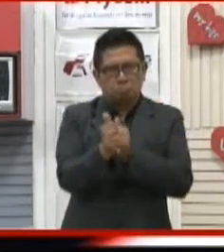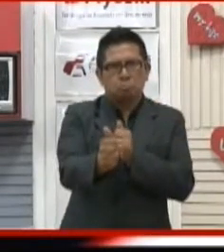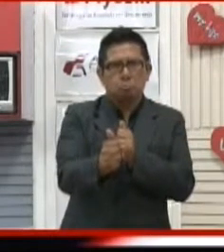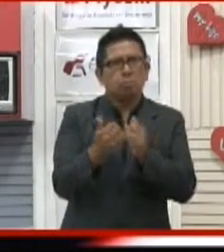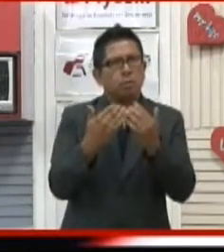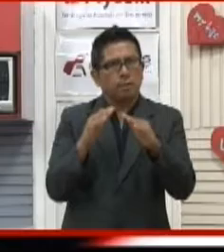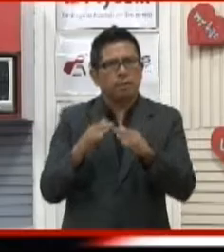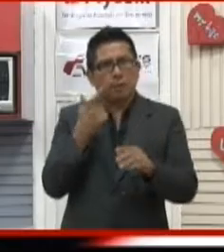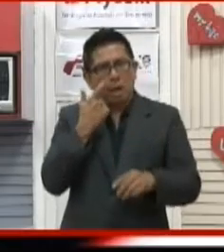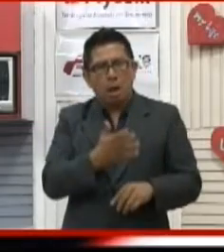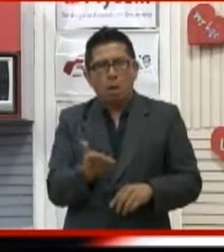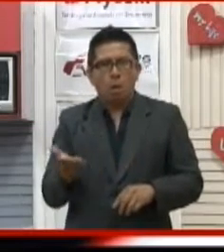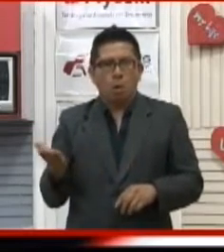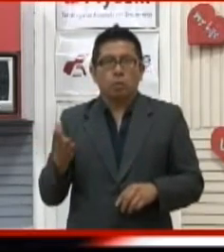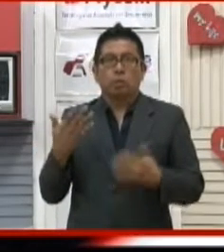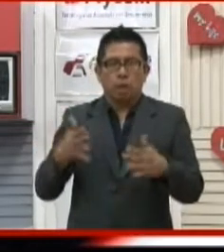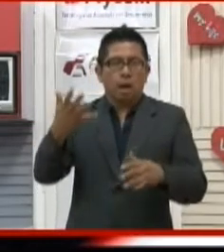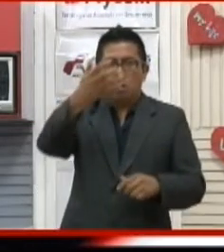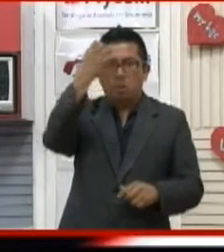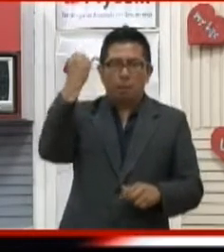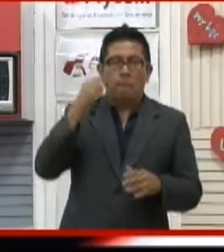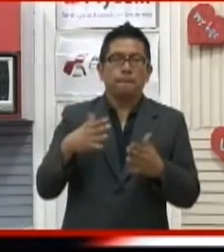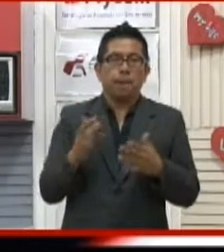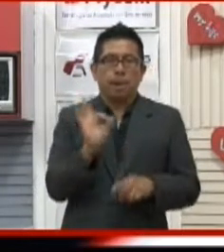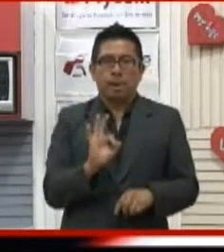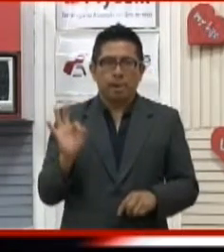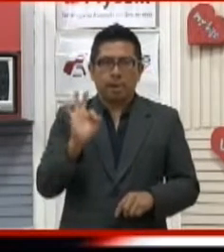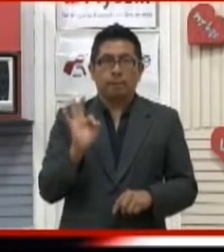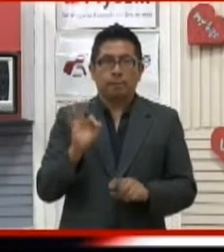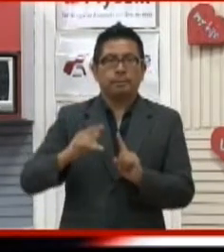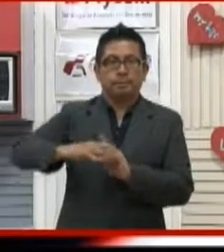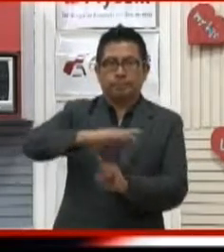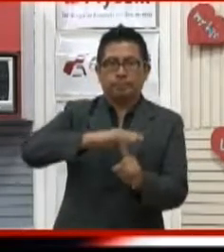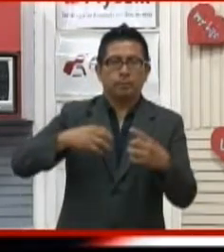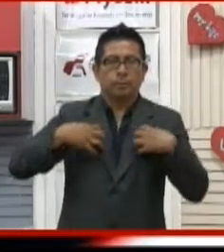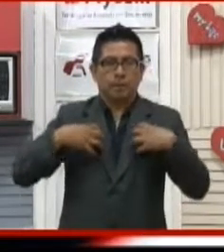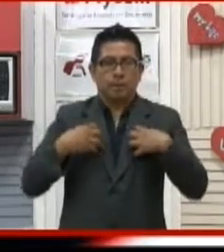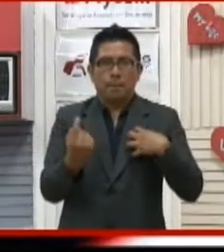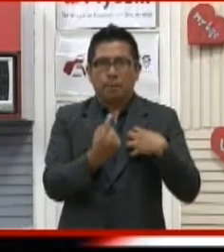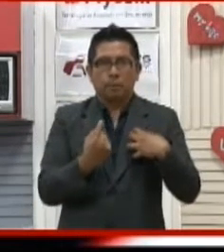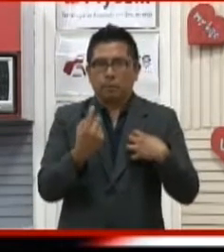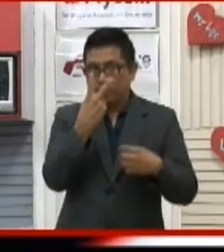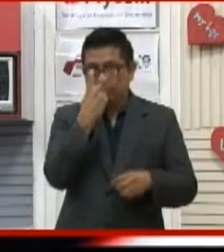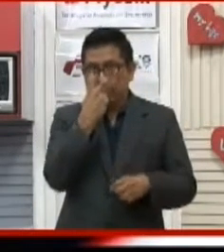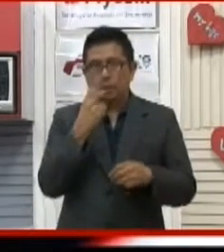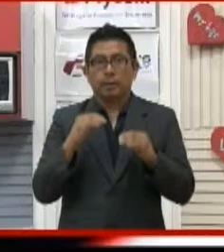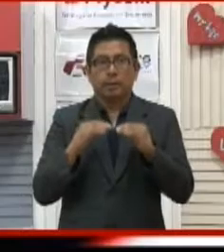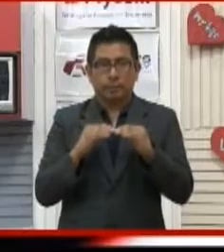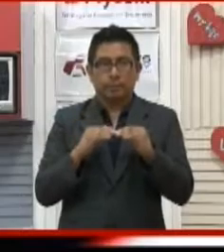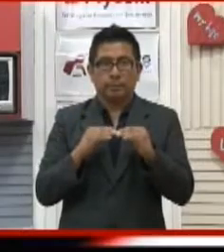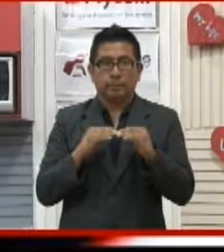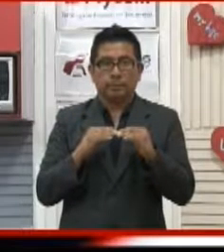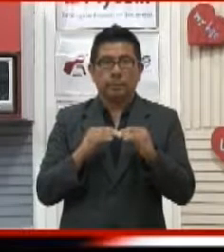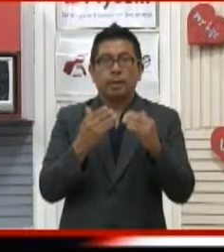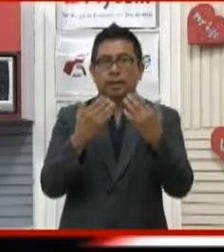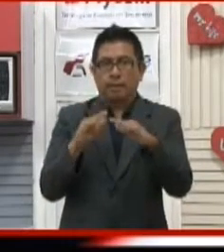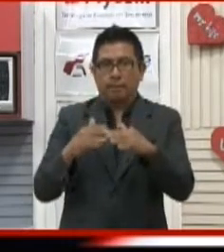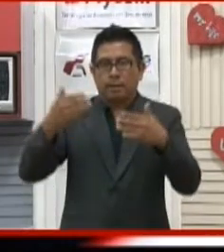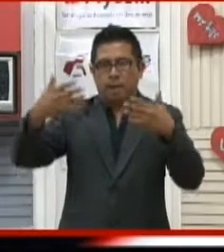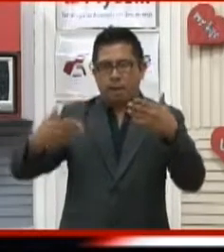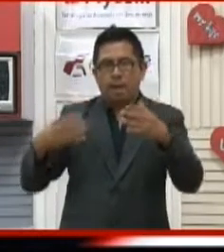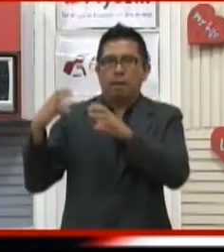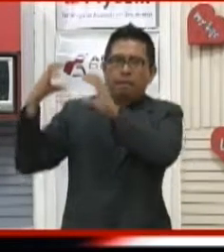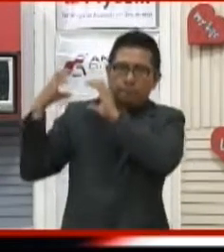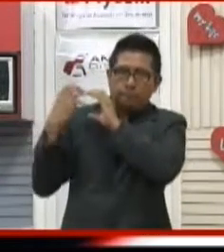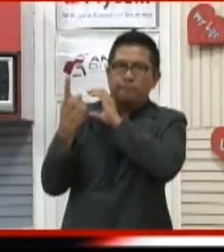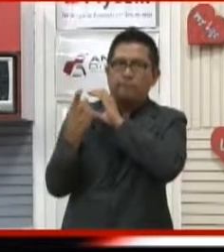de aspectos que se han logrado para mejorar las condiciones de vida de las personas ciegas, pero también hay una serie de retos,